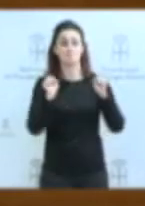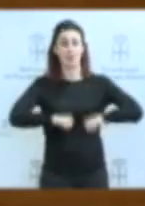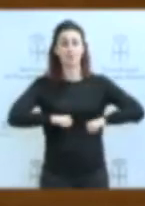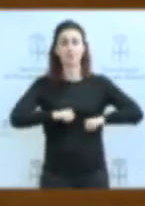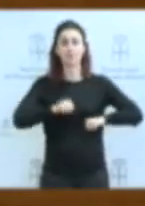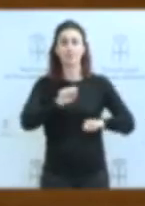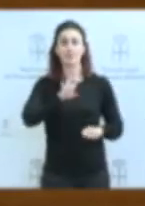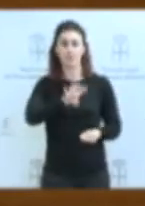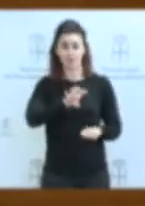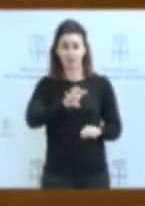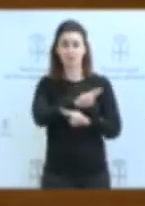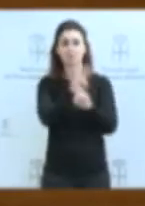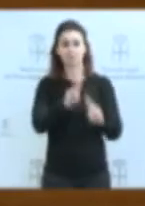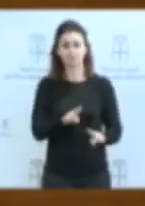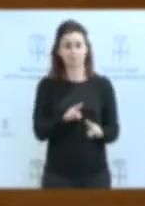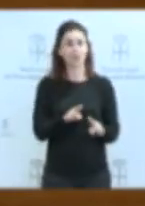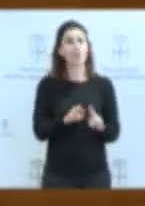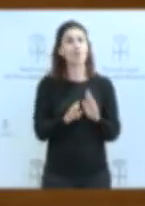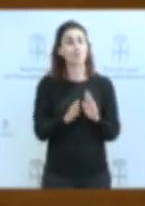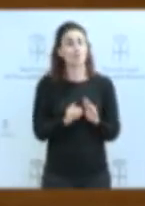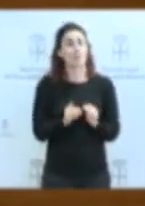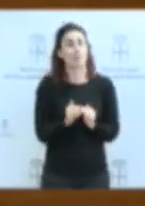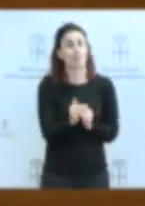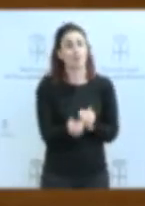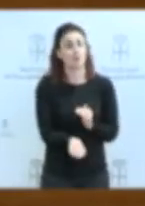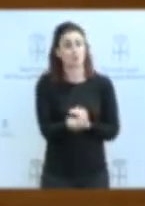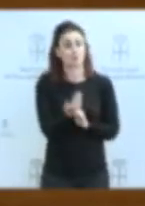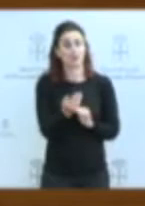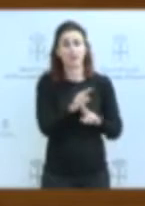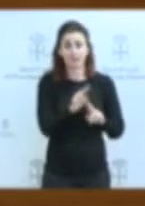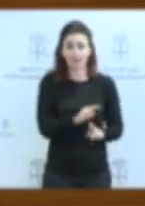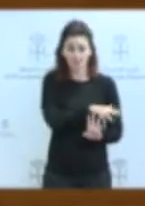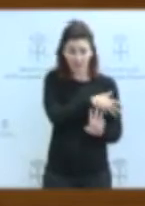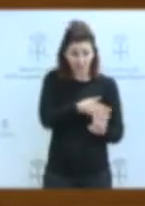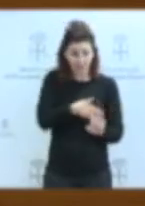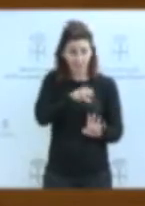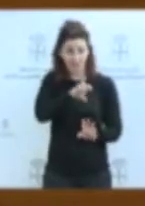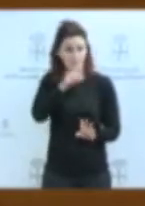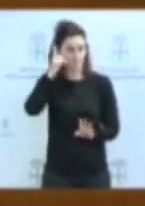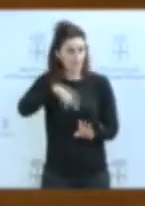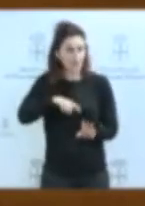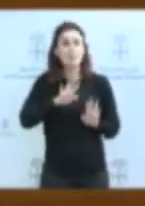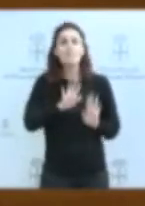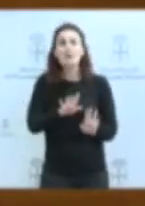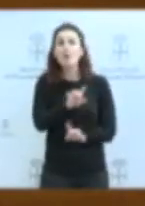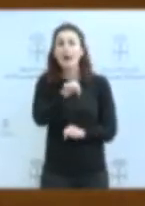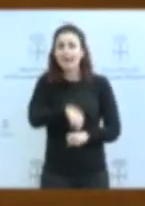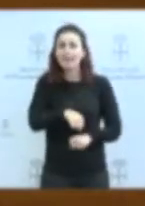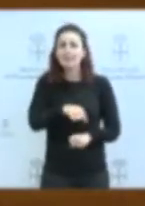el nacional, pero desde que salió el internacional no habíamos hablado en la Cámara sobre este asunto. Se publicaba la semana pasada, el pasado